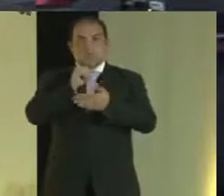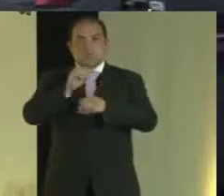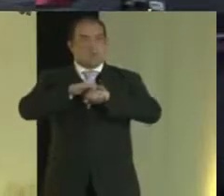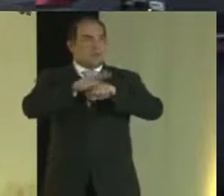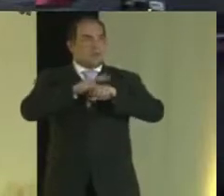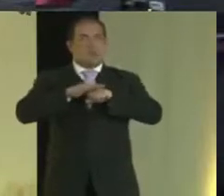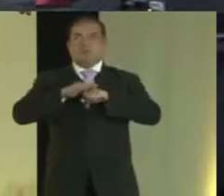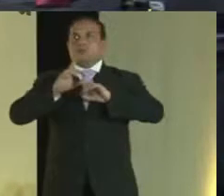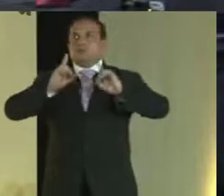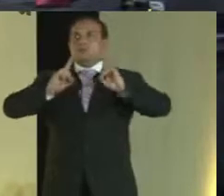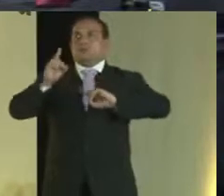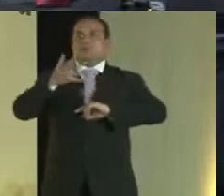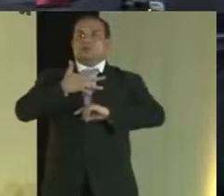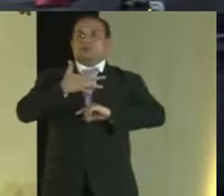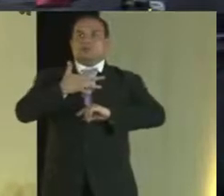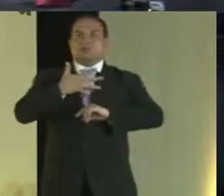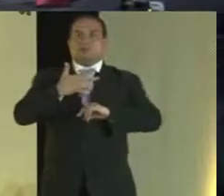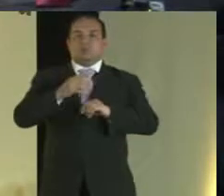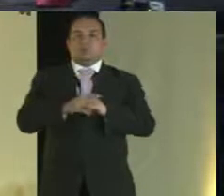palabra.